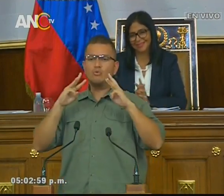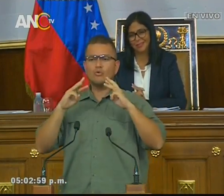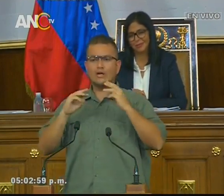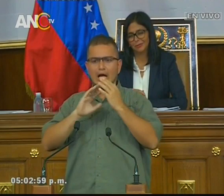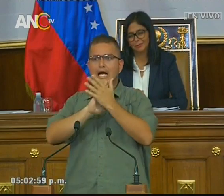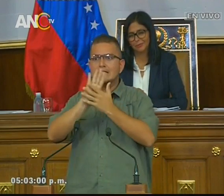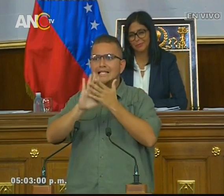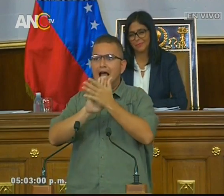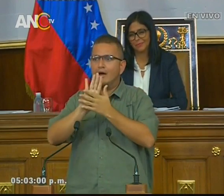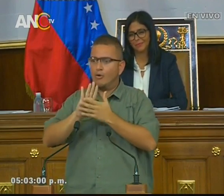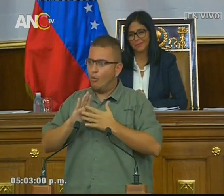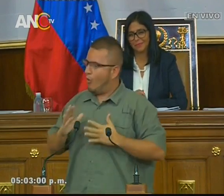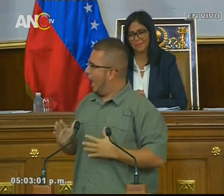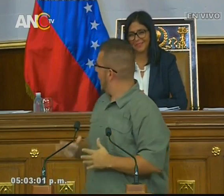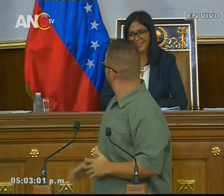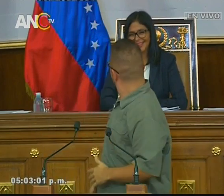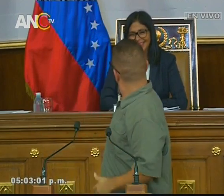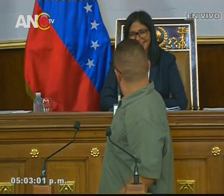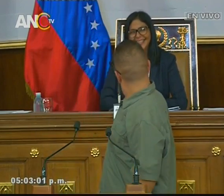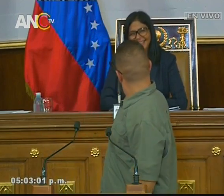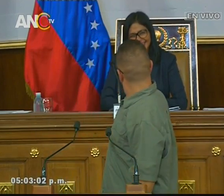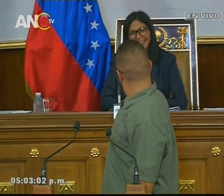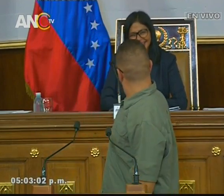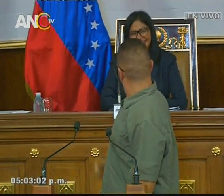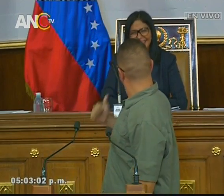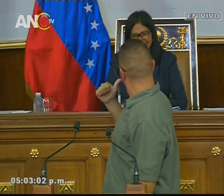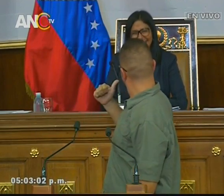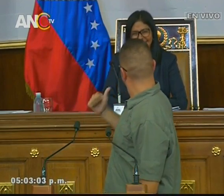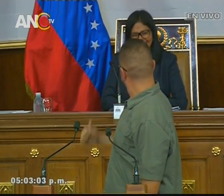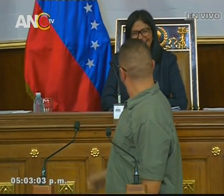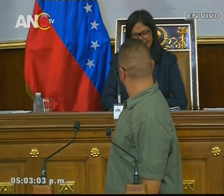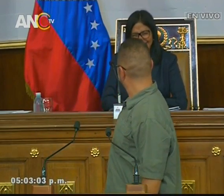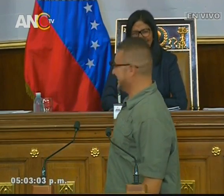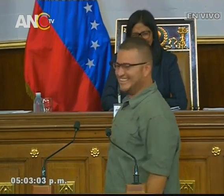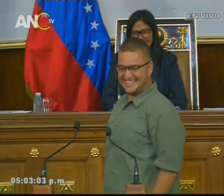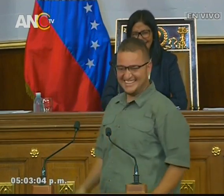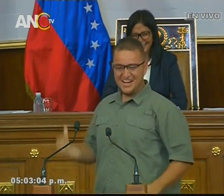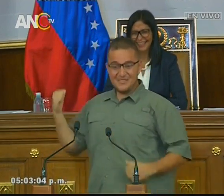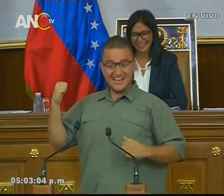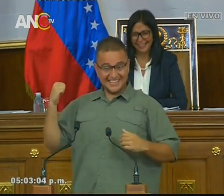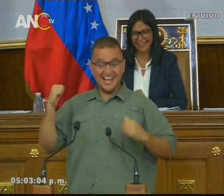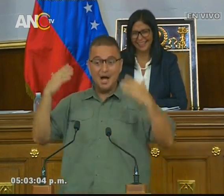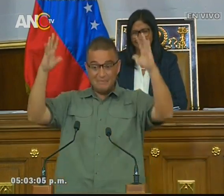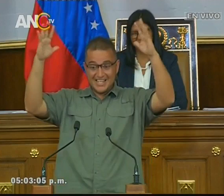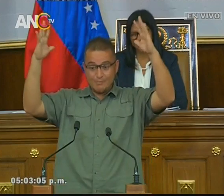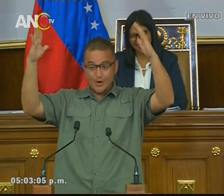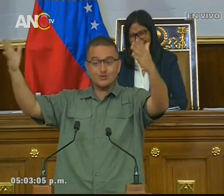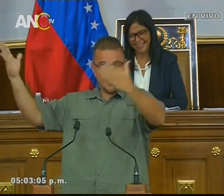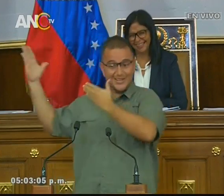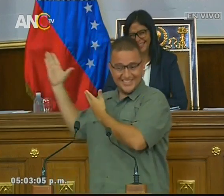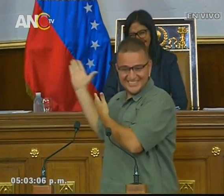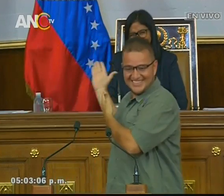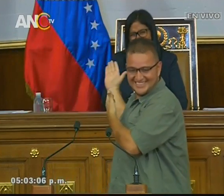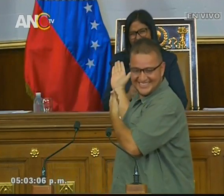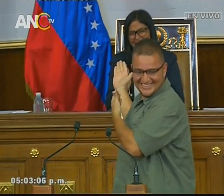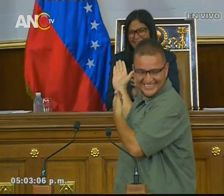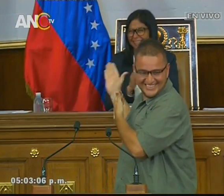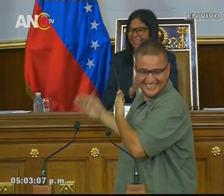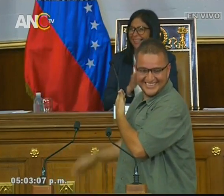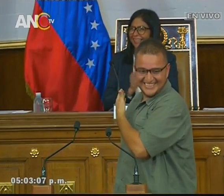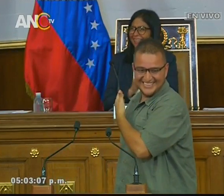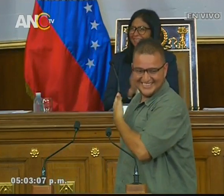Rodríguez, me impresionó mucho. Acaba de darnos unas señas muy hermosas, señora presidenta. Un aplauso, por